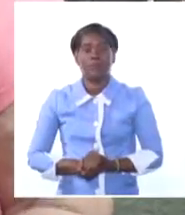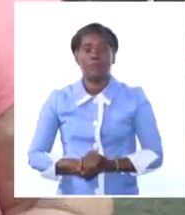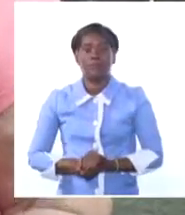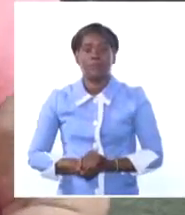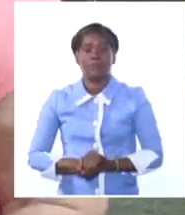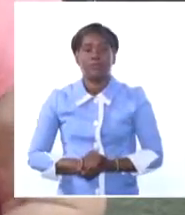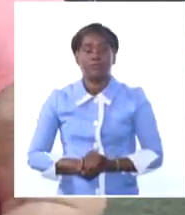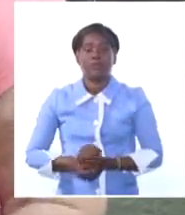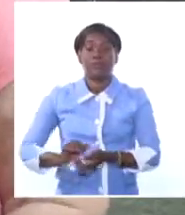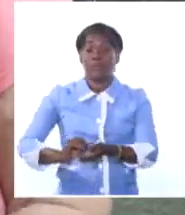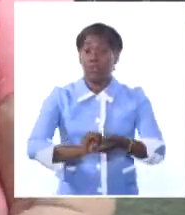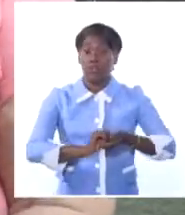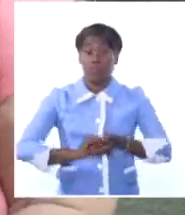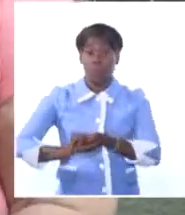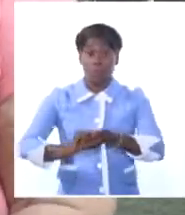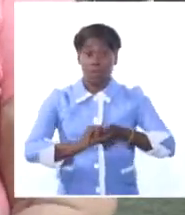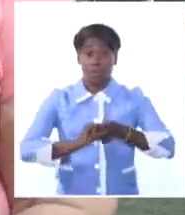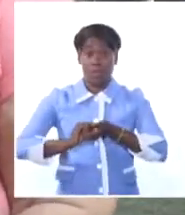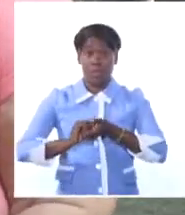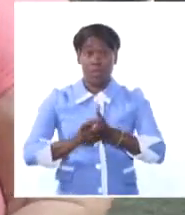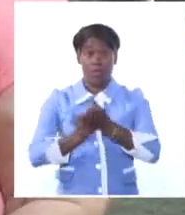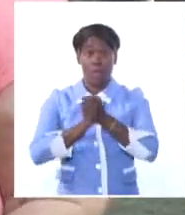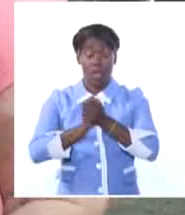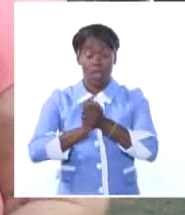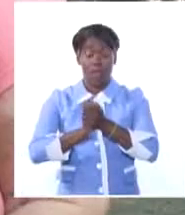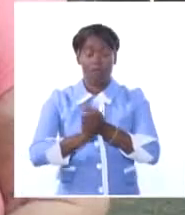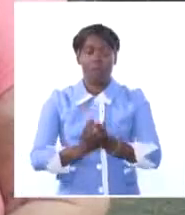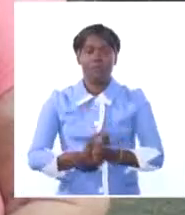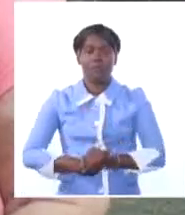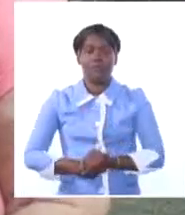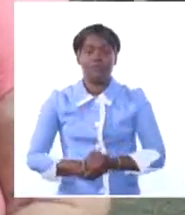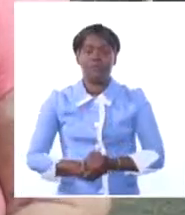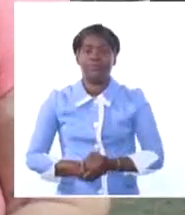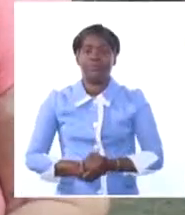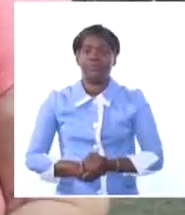que los compañeros que ellos tuvieron al final de su vida